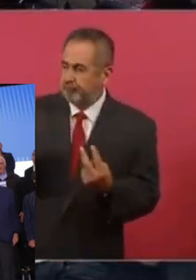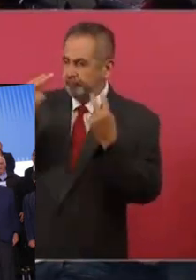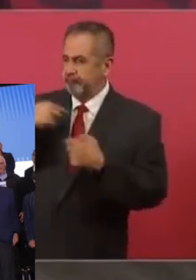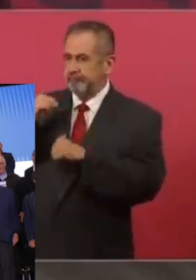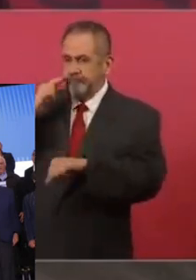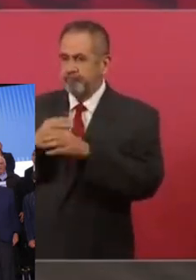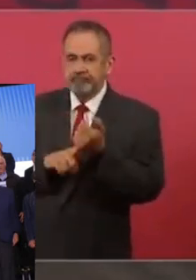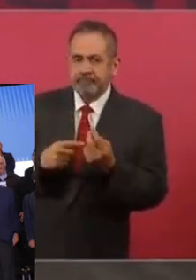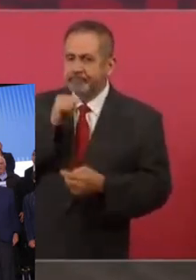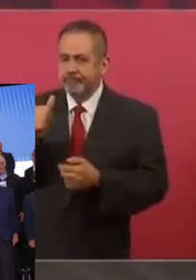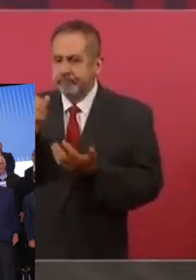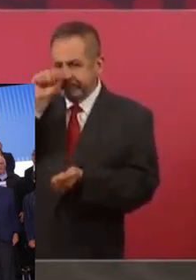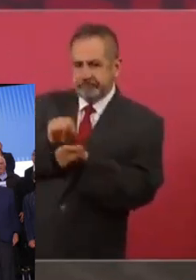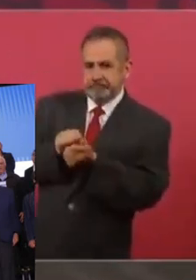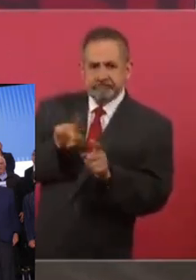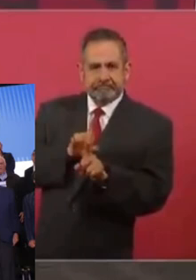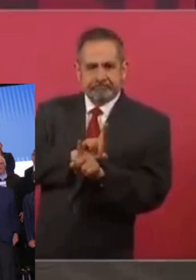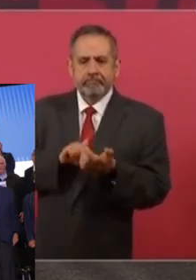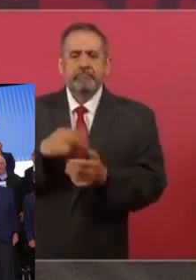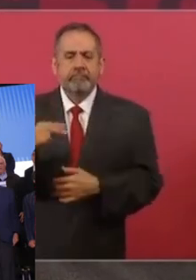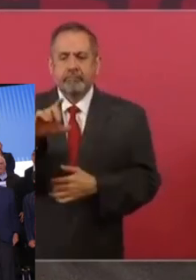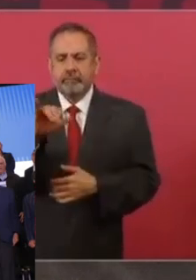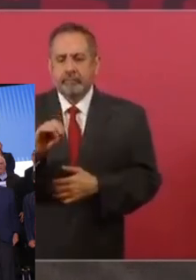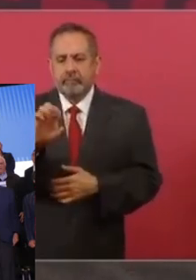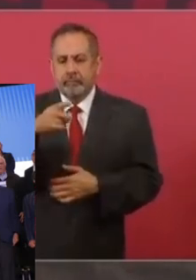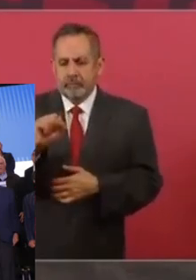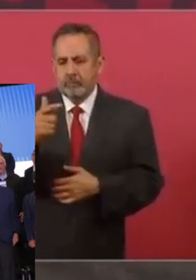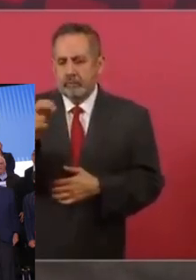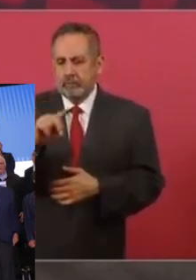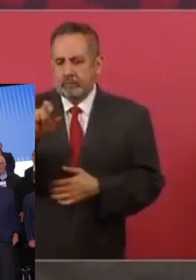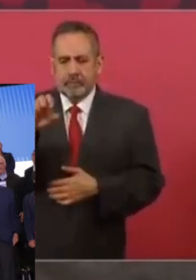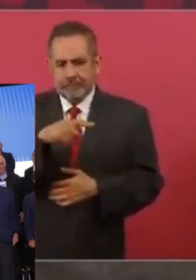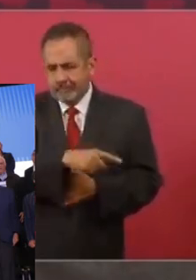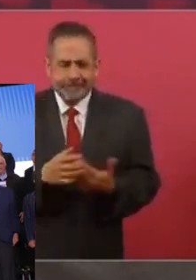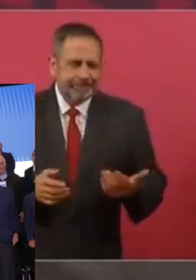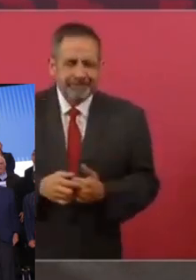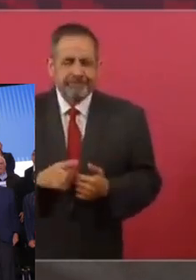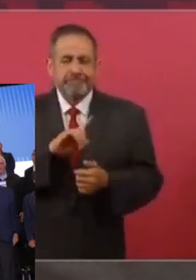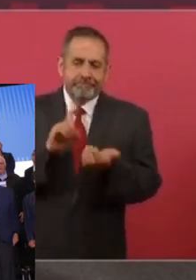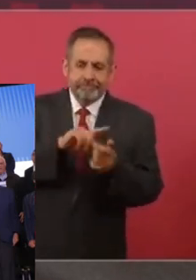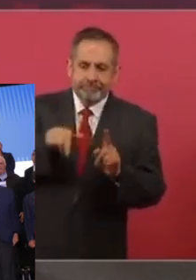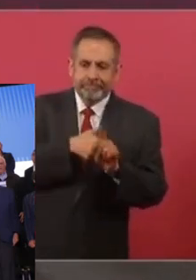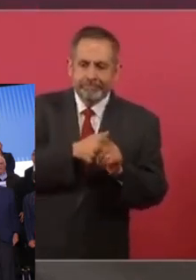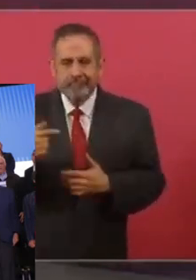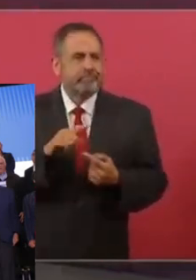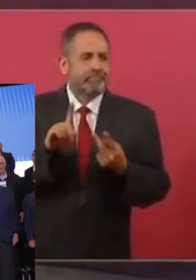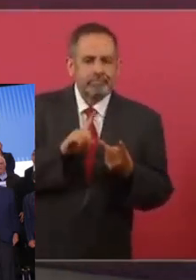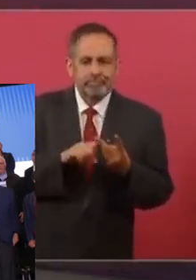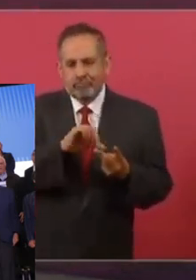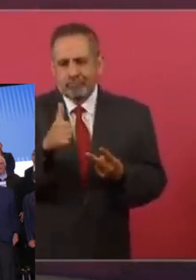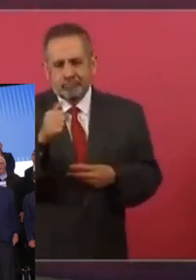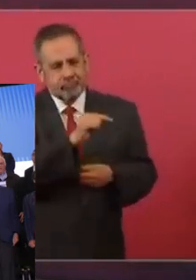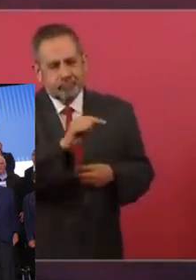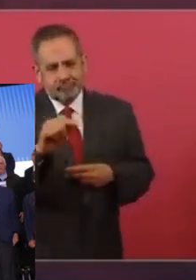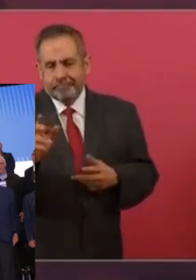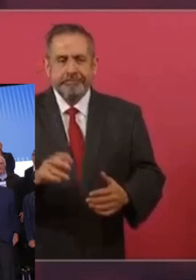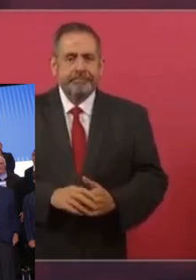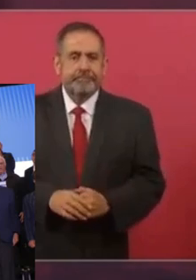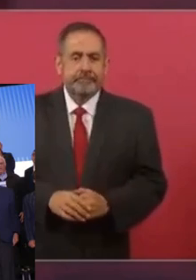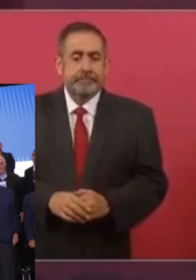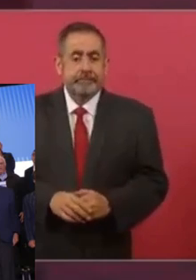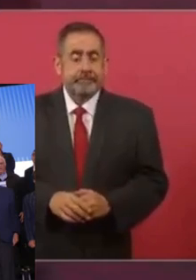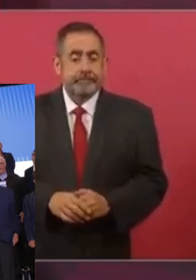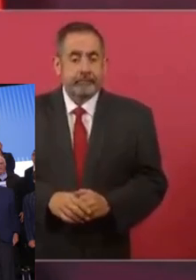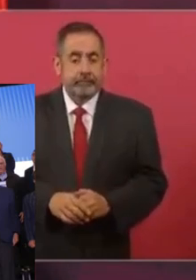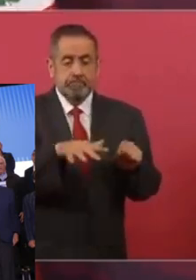de todo el bloque conservador es Claudio X González, hijo. Pero desde luego, detrás está Salinas, otros, ¿no? Y él es